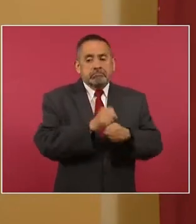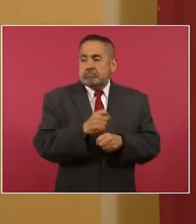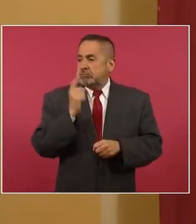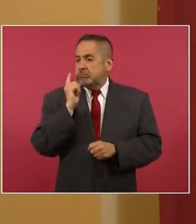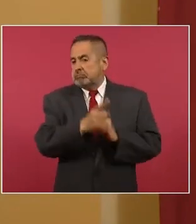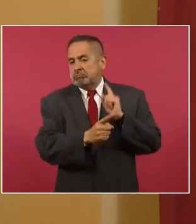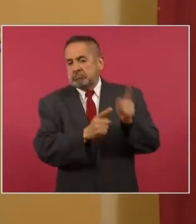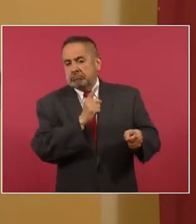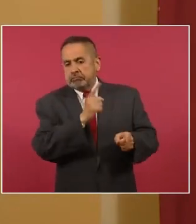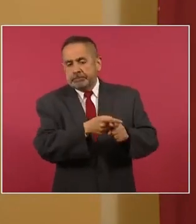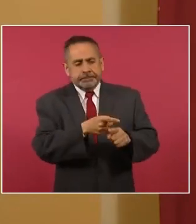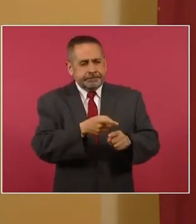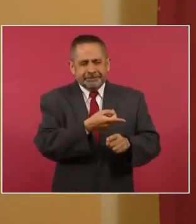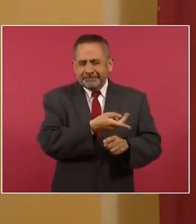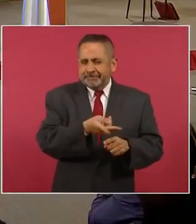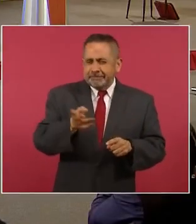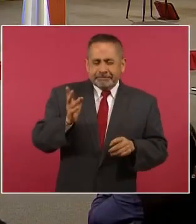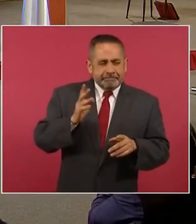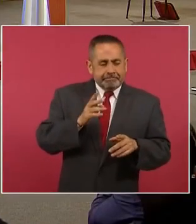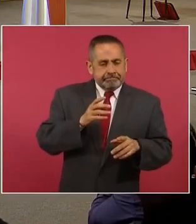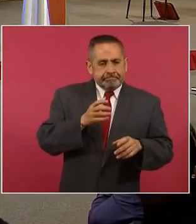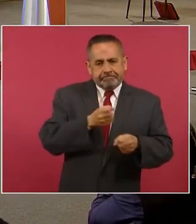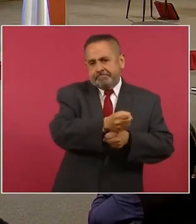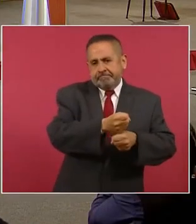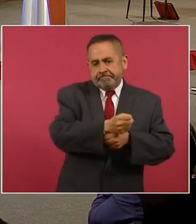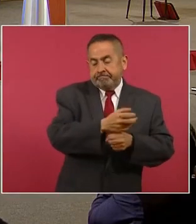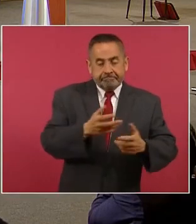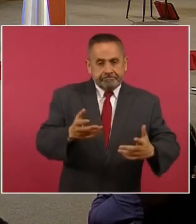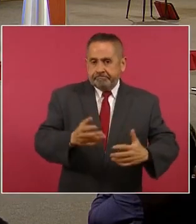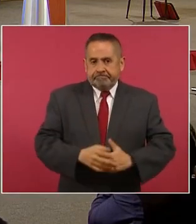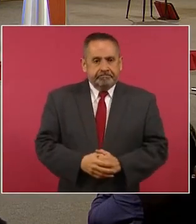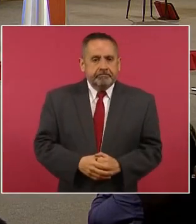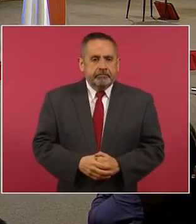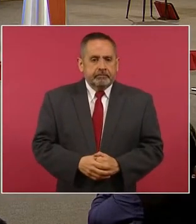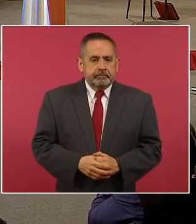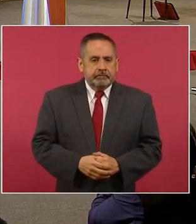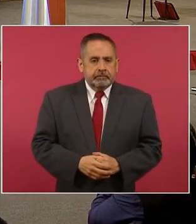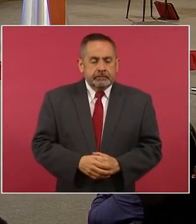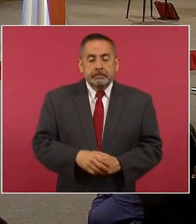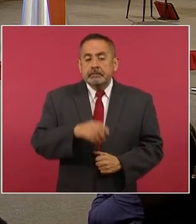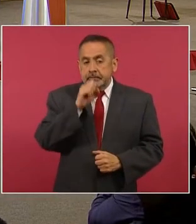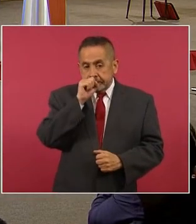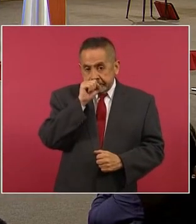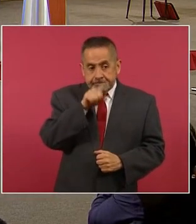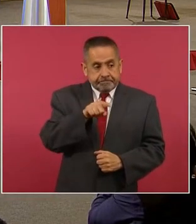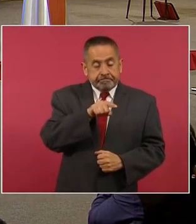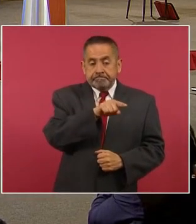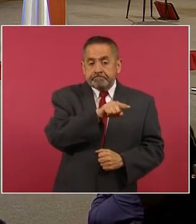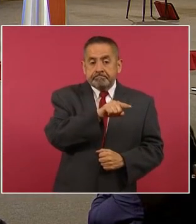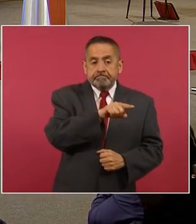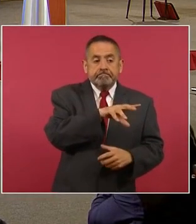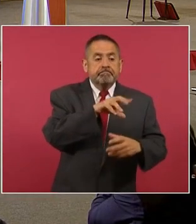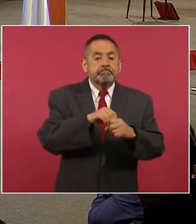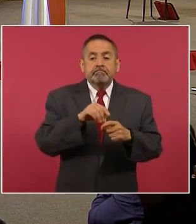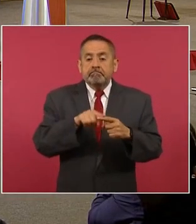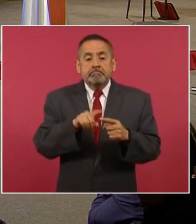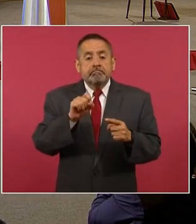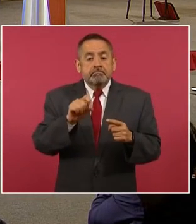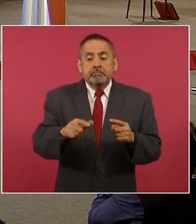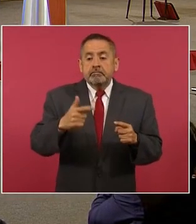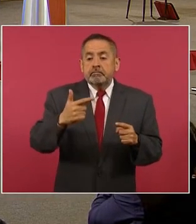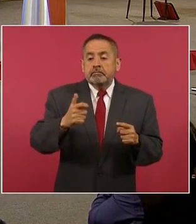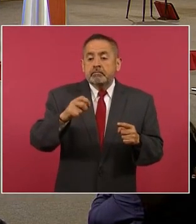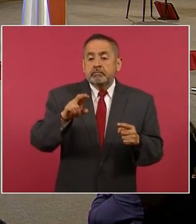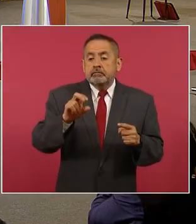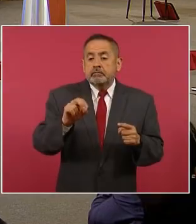acusaba esto, la tortura. También está involucrado Genaro García Luna, quien